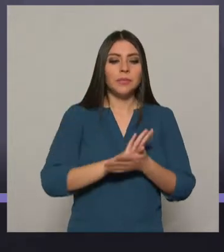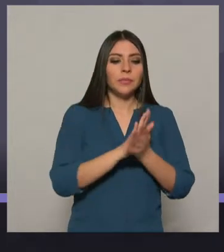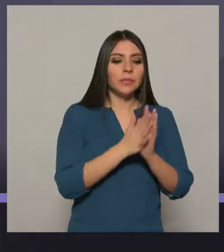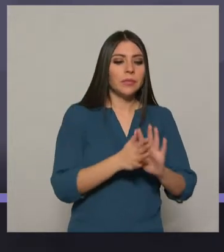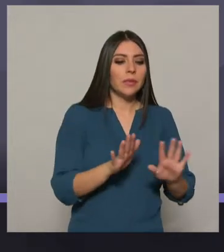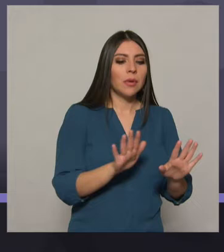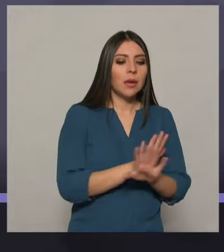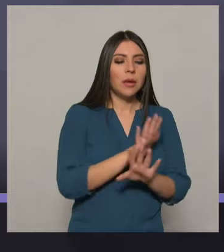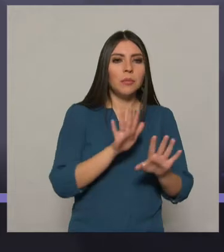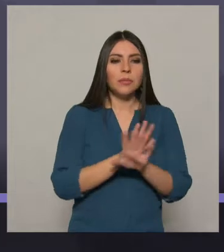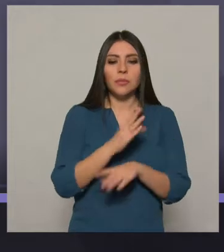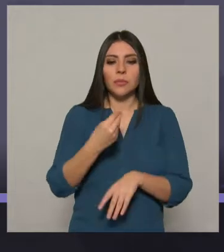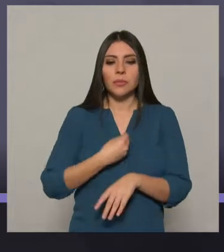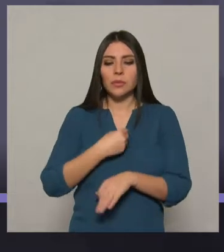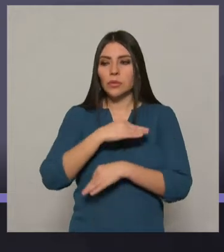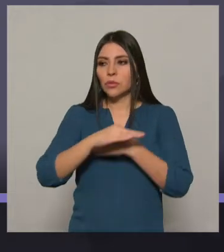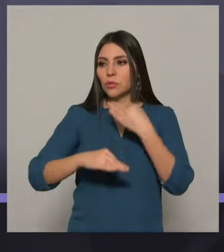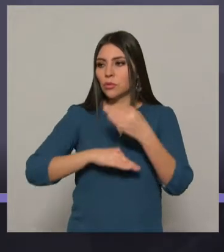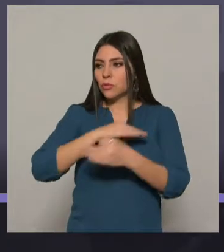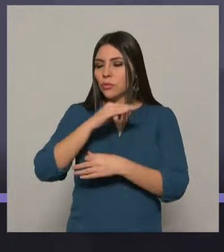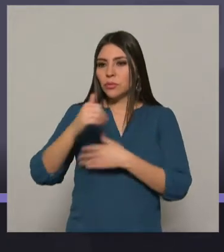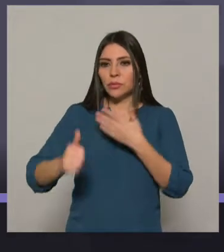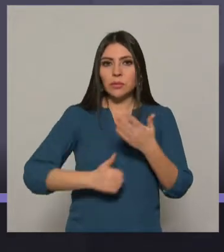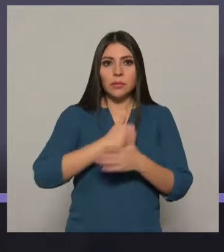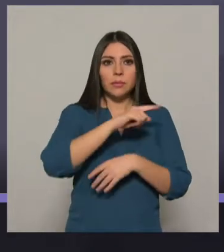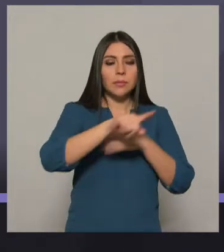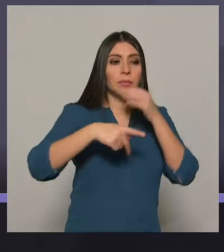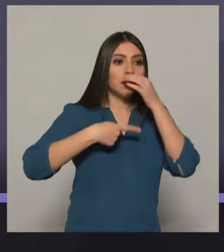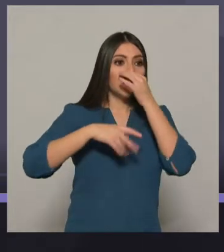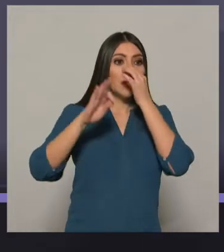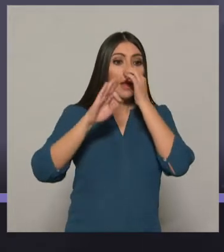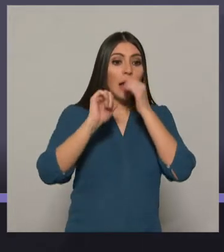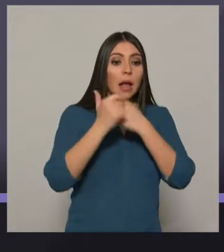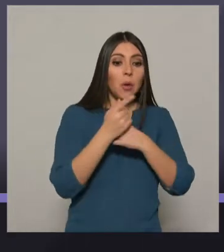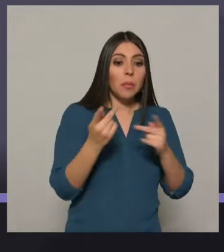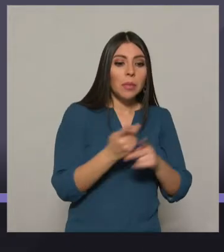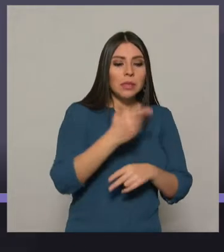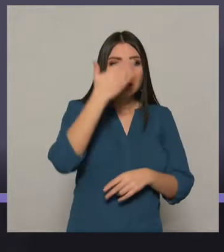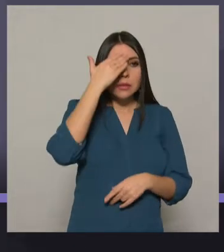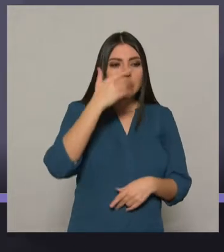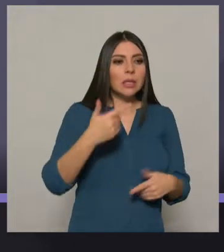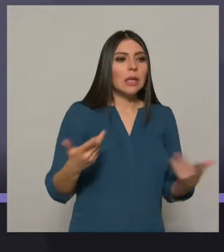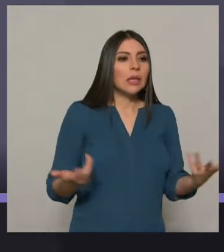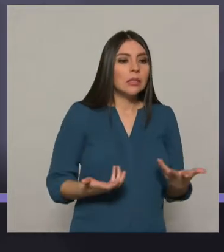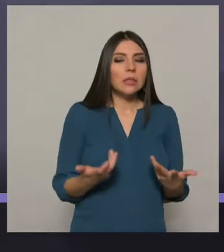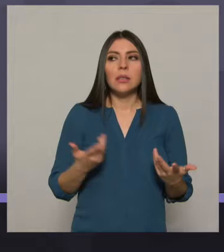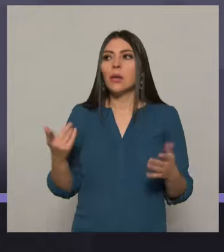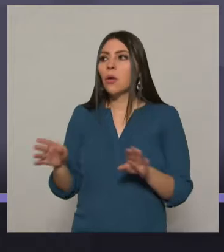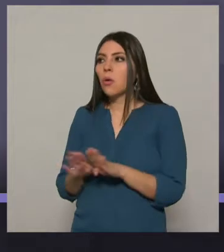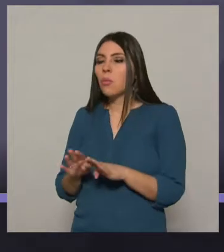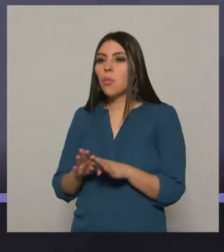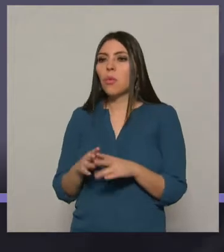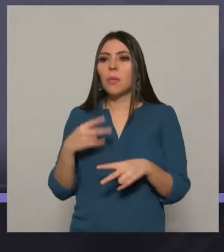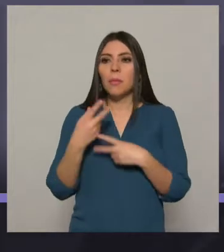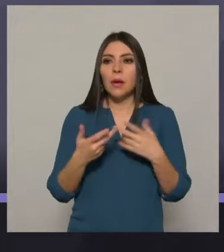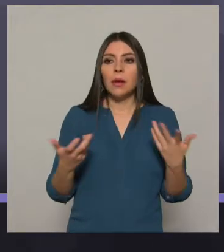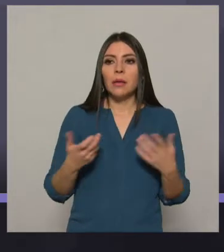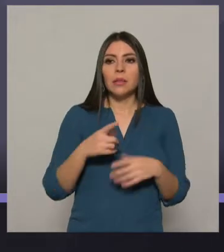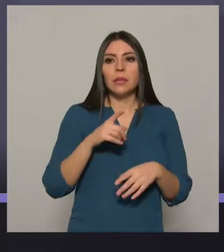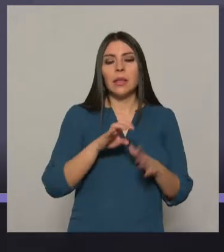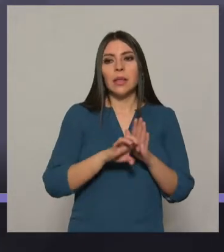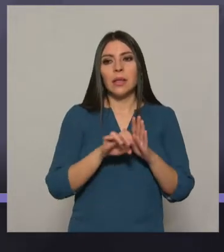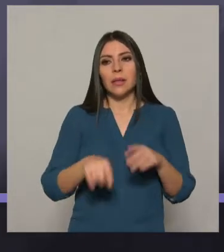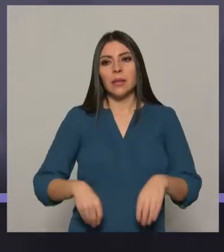la ciudad, para que todos sepamos qué hacer, cómo actuar, cómo conducirnos, dado de donde vivimos, que es